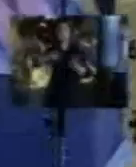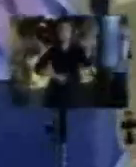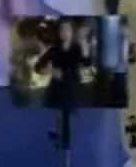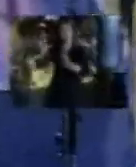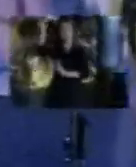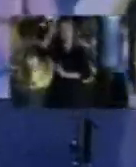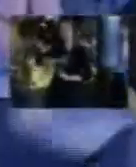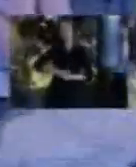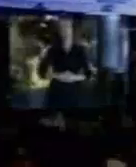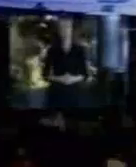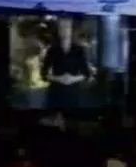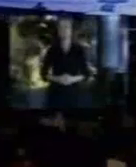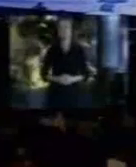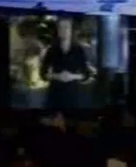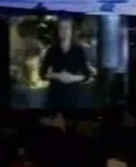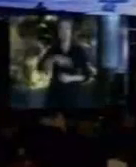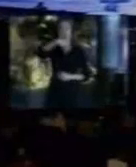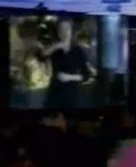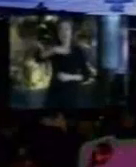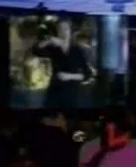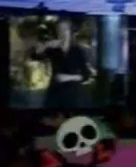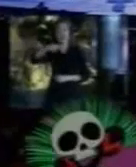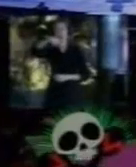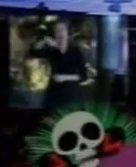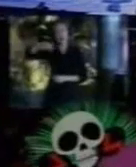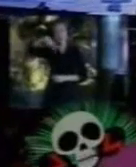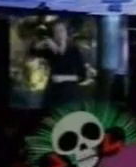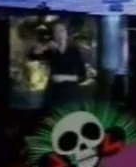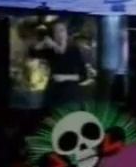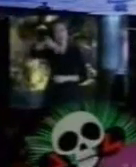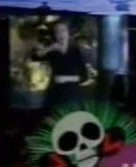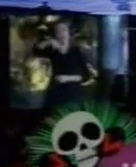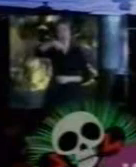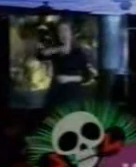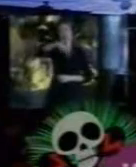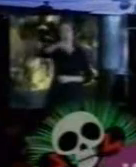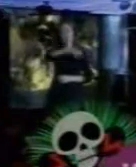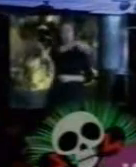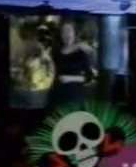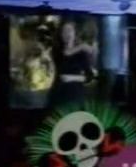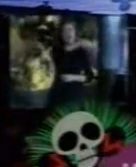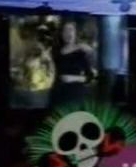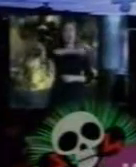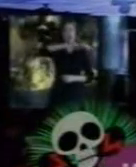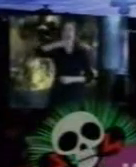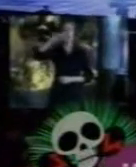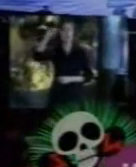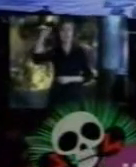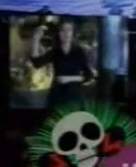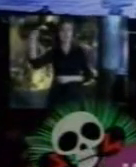carnavales. Na, na, na, na, na, na, na, na, na,